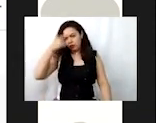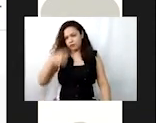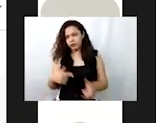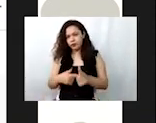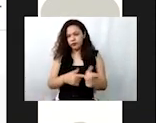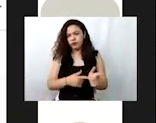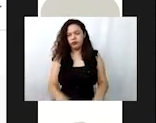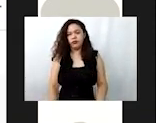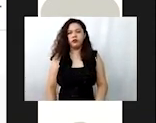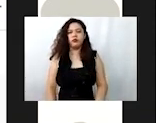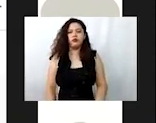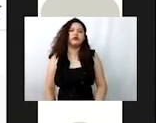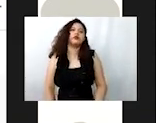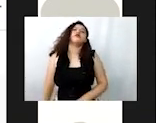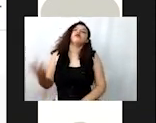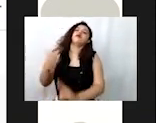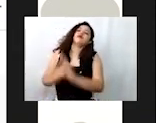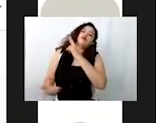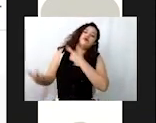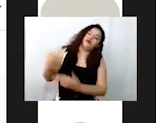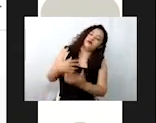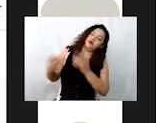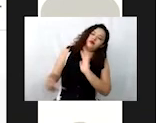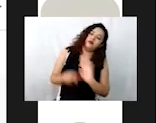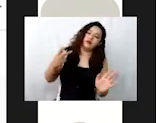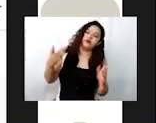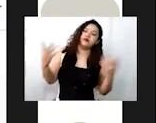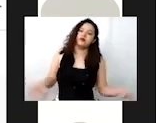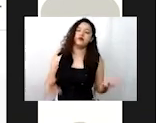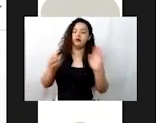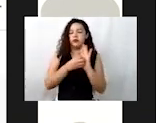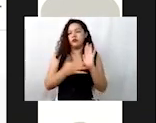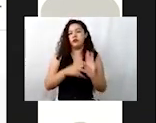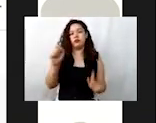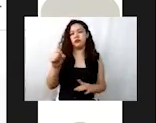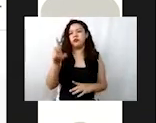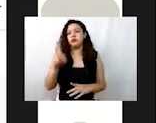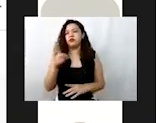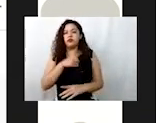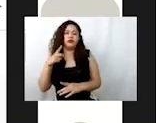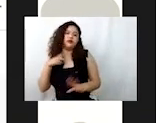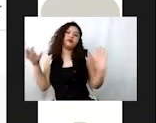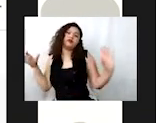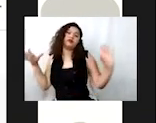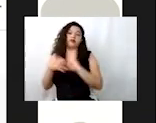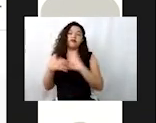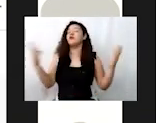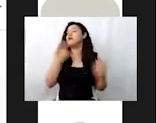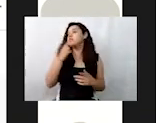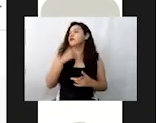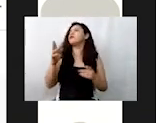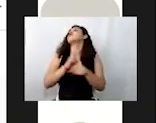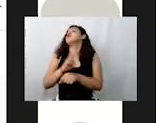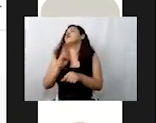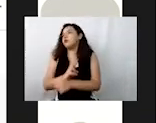Entonces, recapitulando nuevamente, la Agenda 2030 debe estar alineada, implementada,